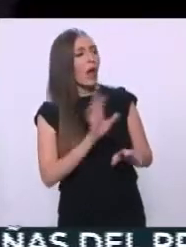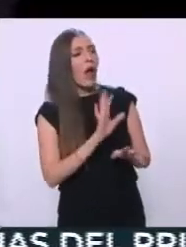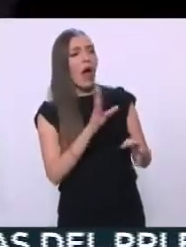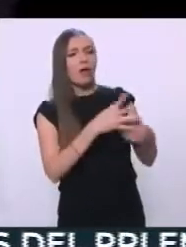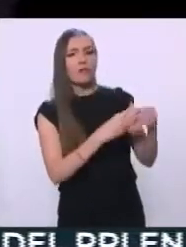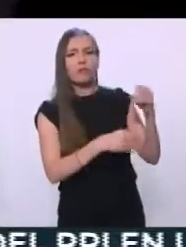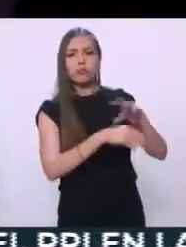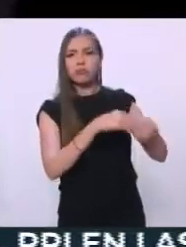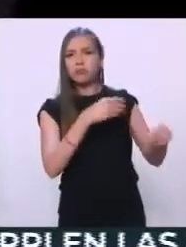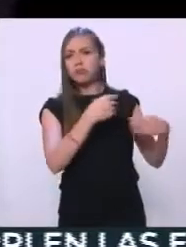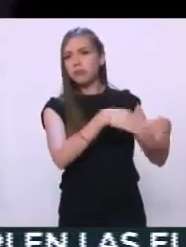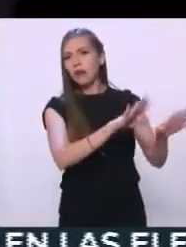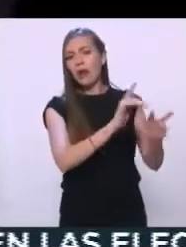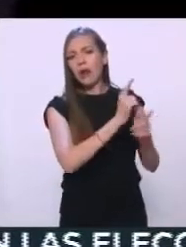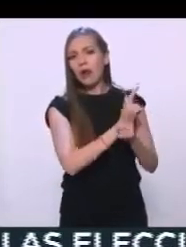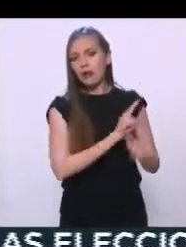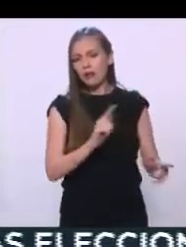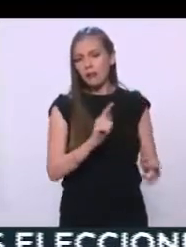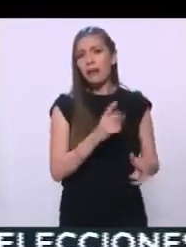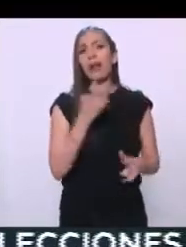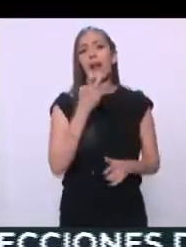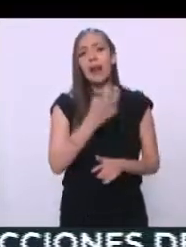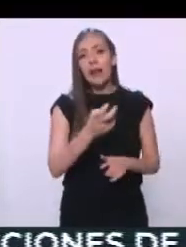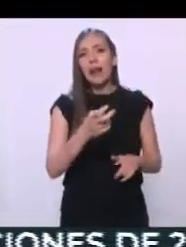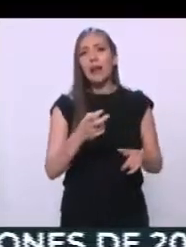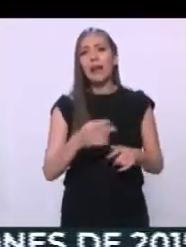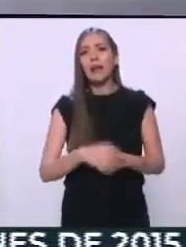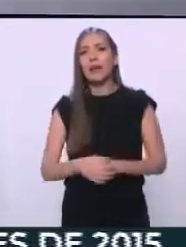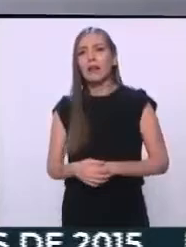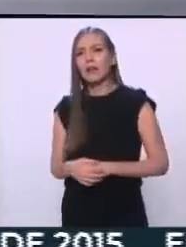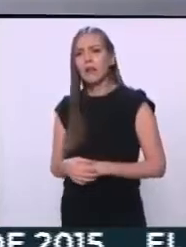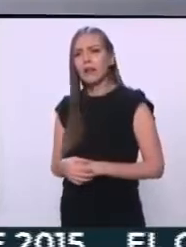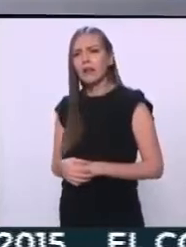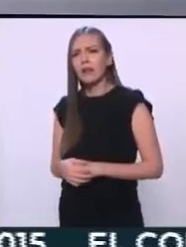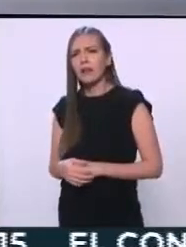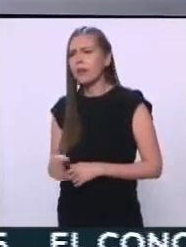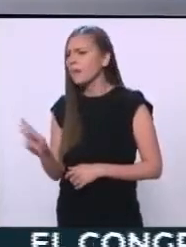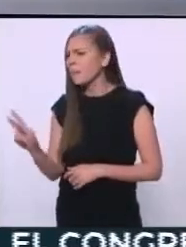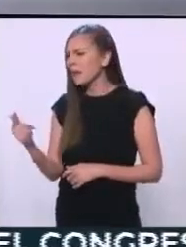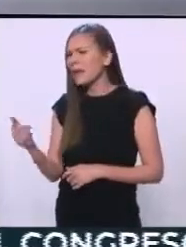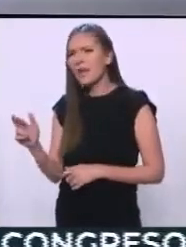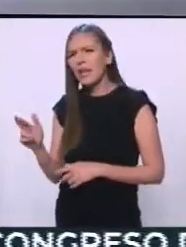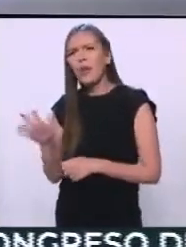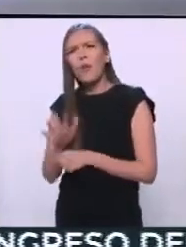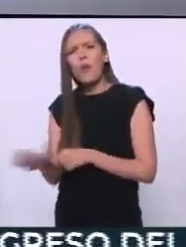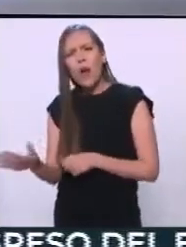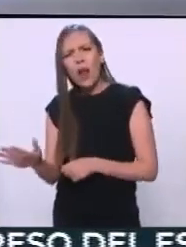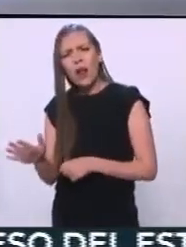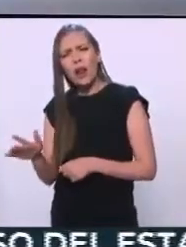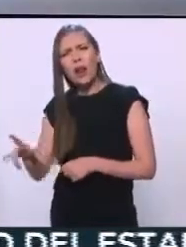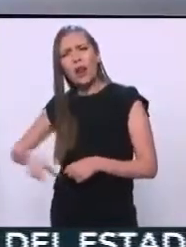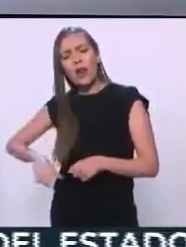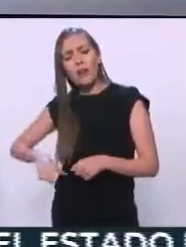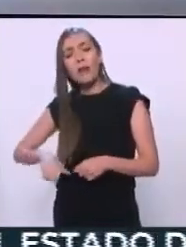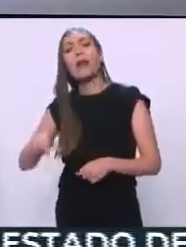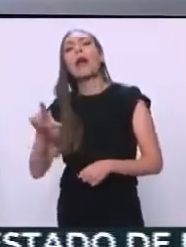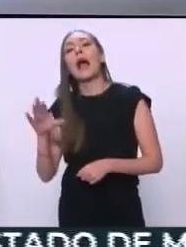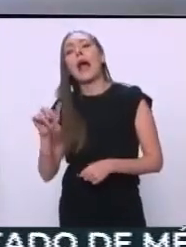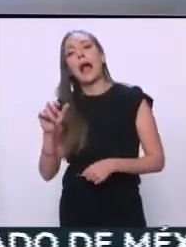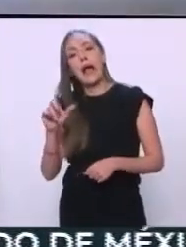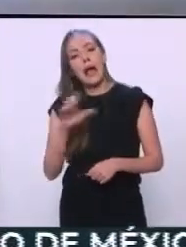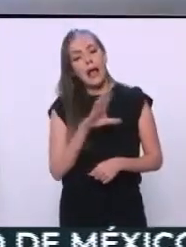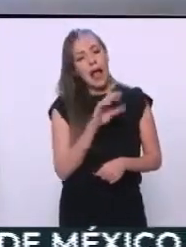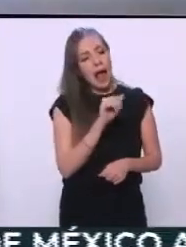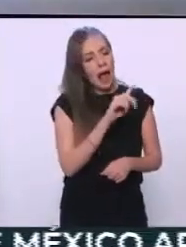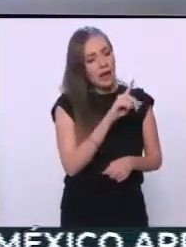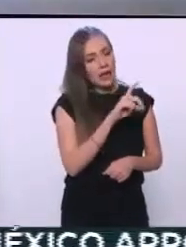manera en que se dio la transición. ¿La PGR de qué administración? De Calderón. Fue a finales, en octubre, noviembre, los